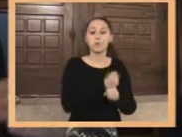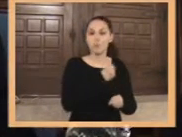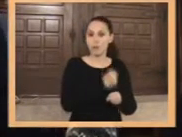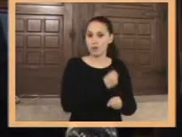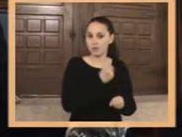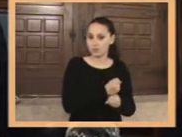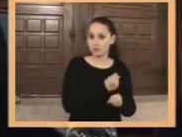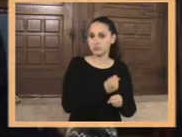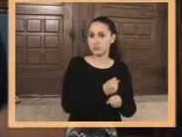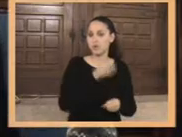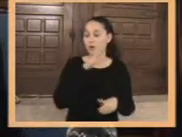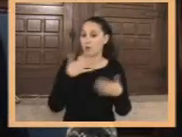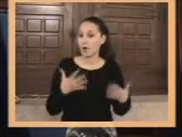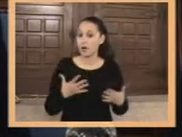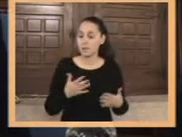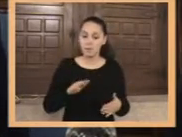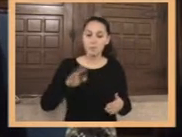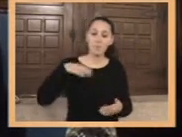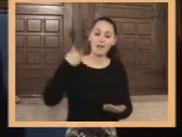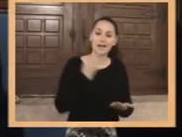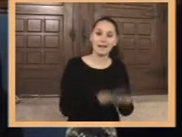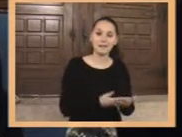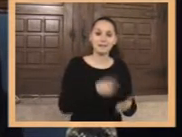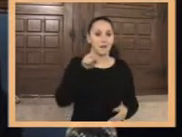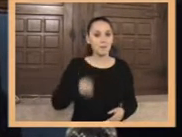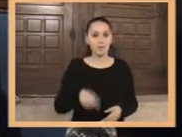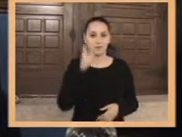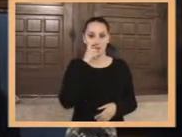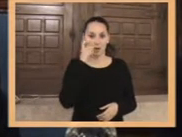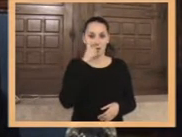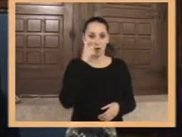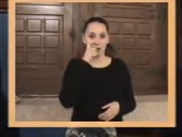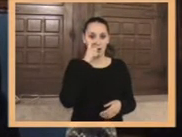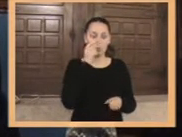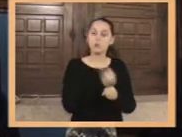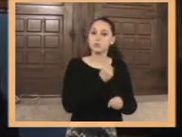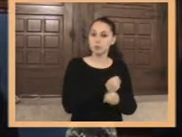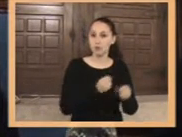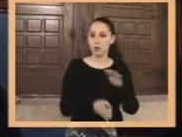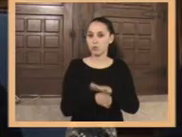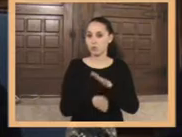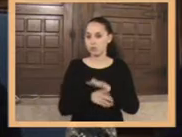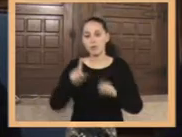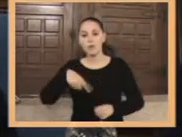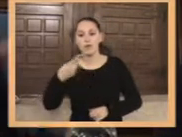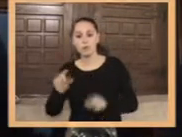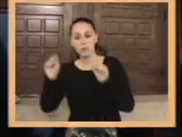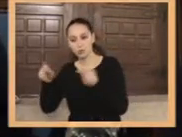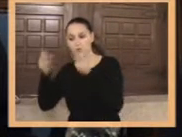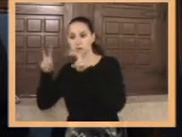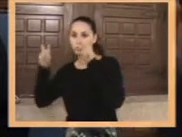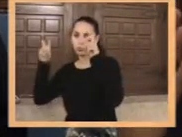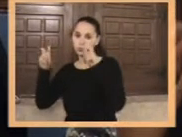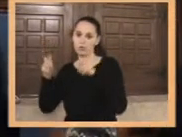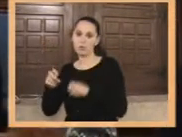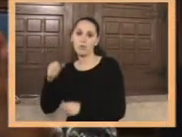estaban haciendo hasta el mes de junio, en el que se incorporarán los nuevos contratos del plan de empleo social. ¿De acuerdo?